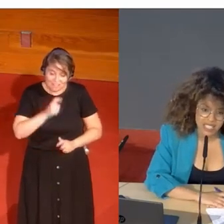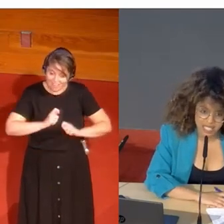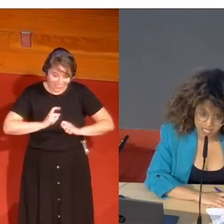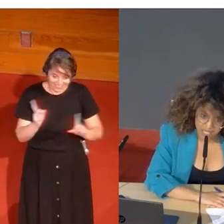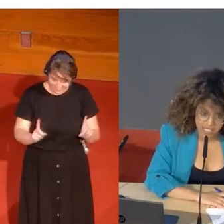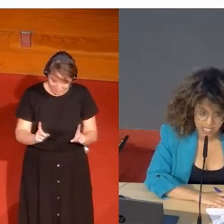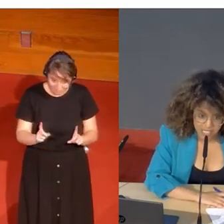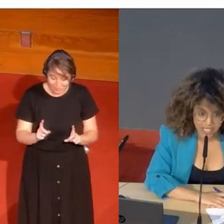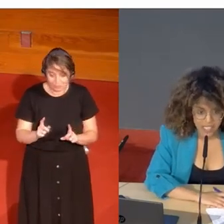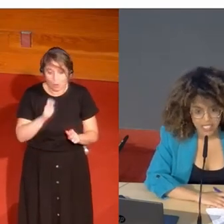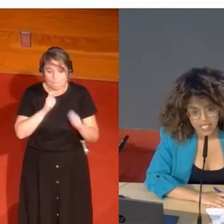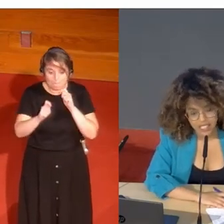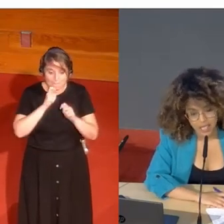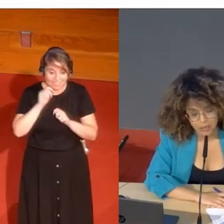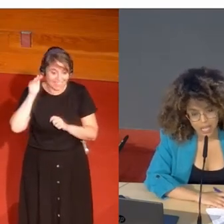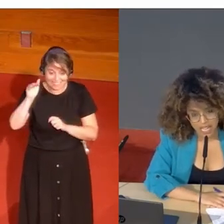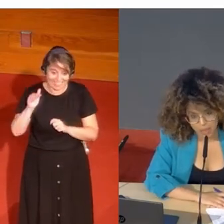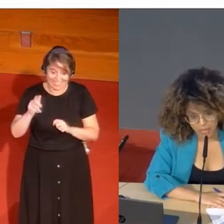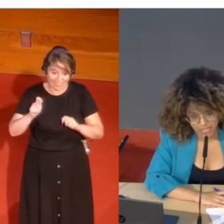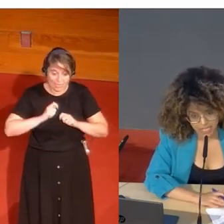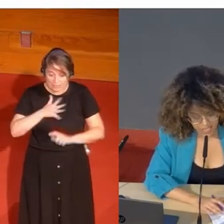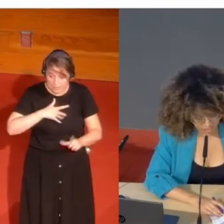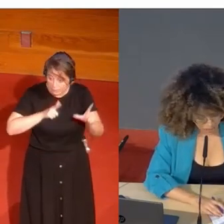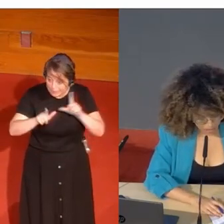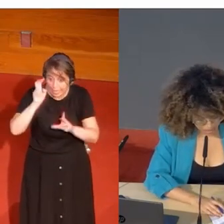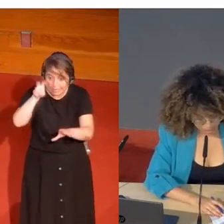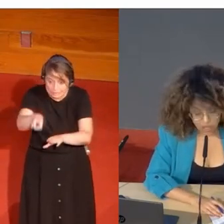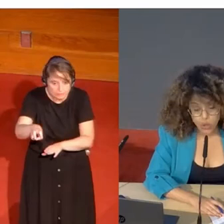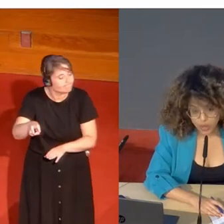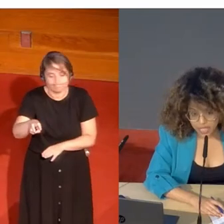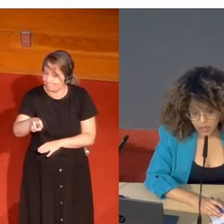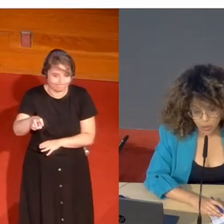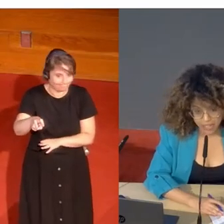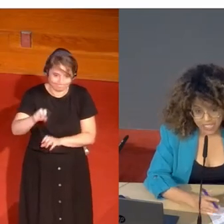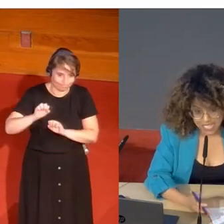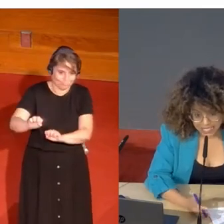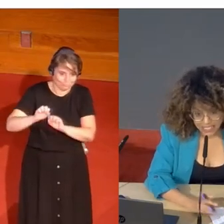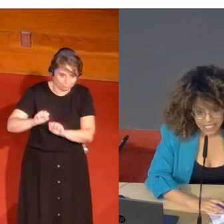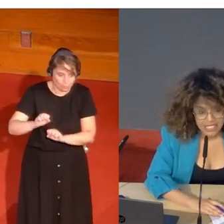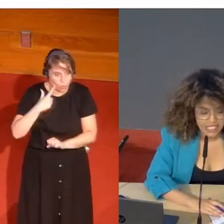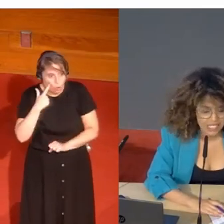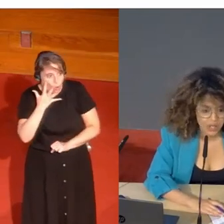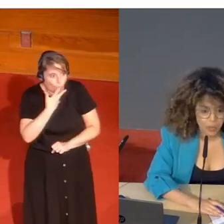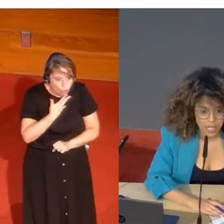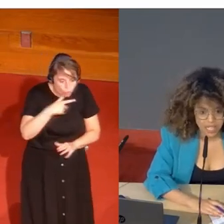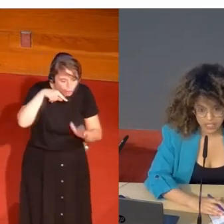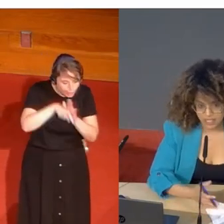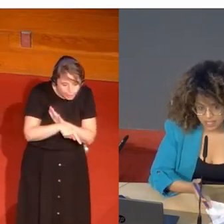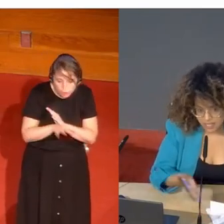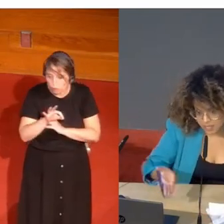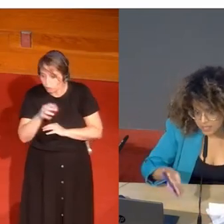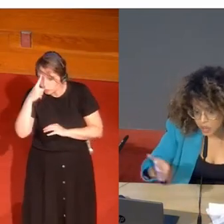prensa extranjera que quiere eh viajar al país eh Para conocer o para seguir eh o